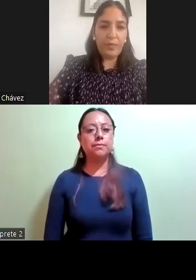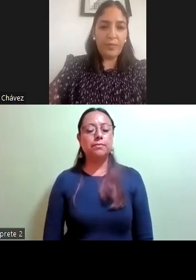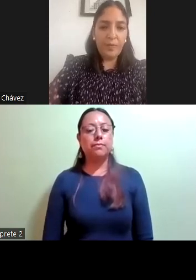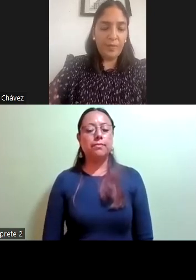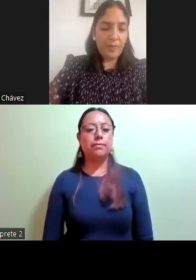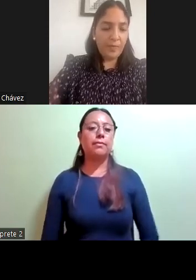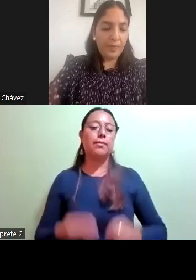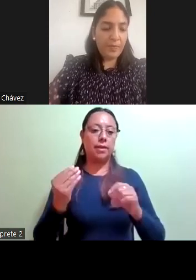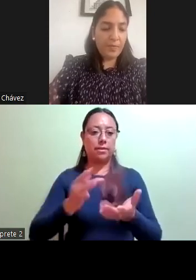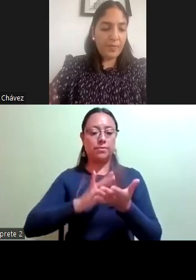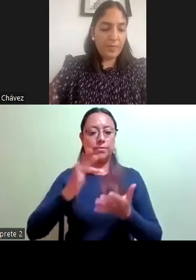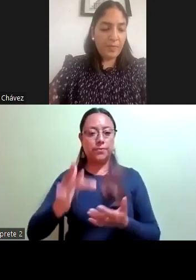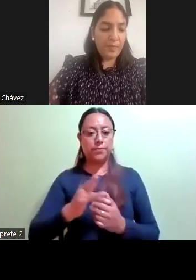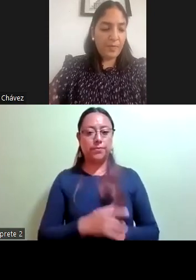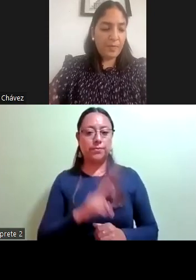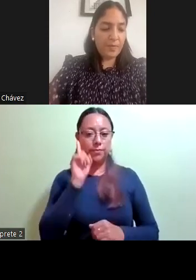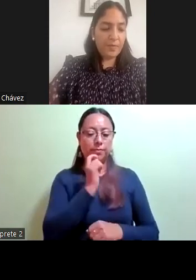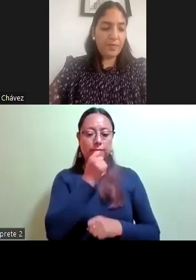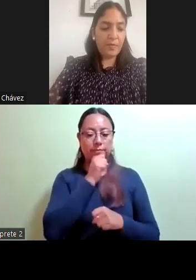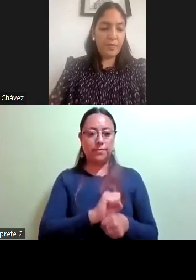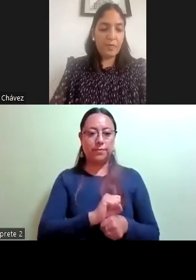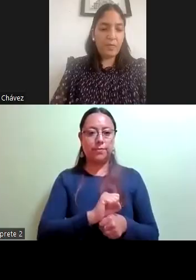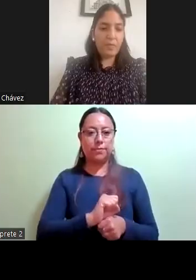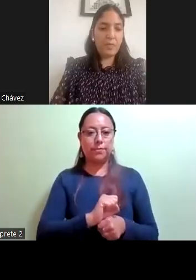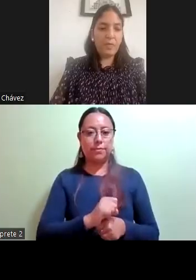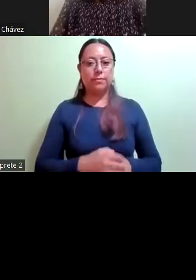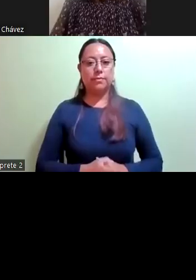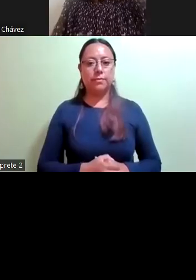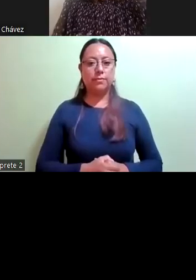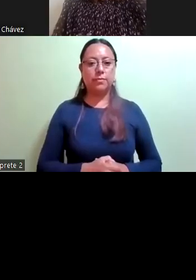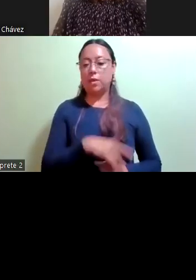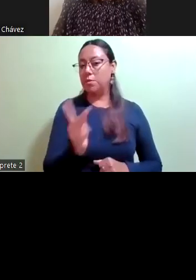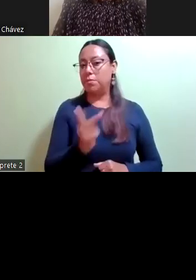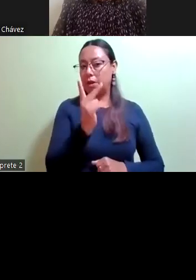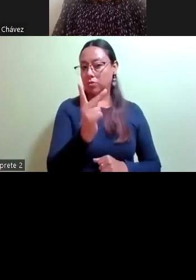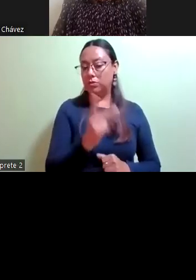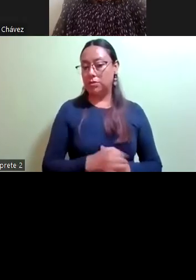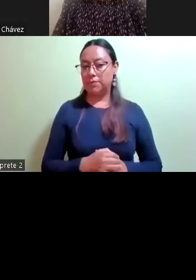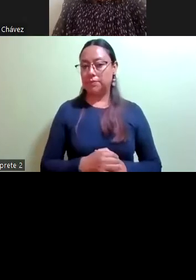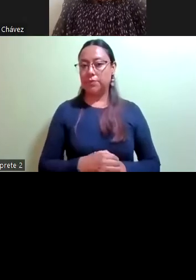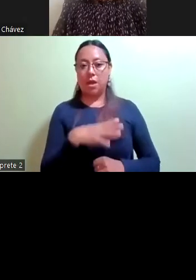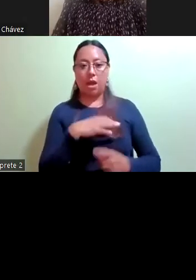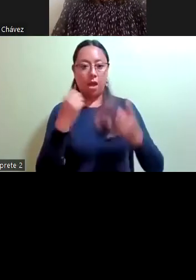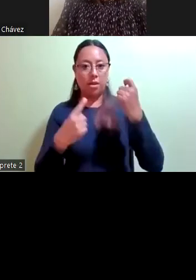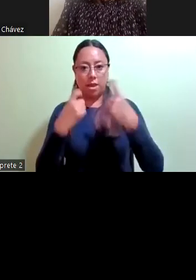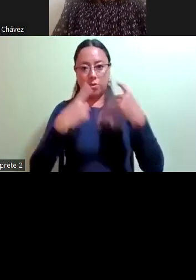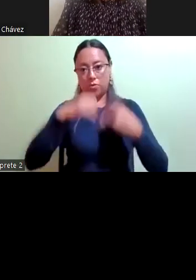Muchas gracias, secretaria. ¿Existe algún comentario al respecto?